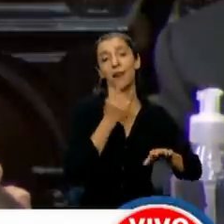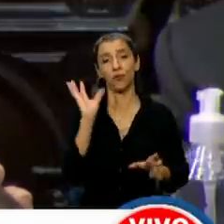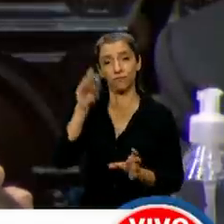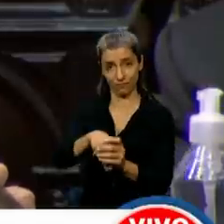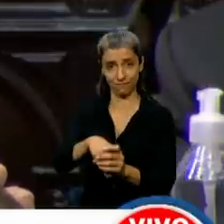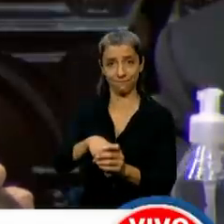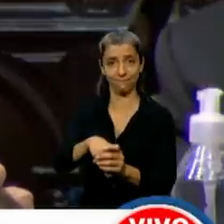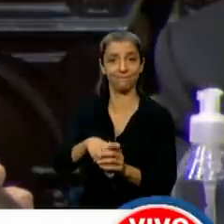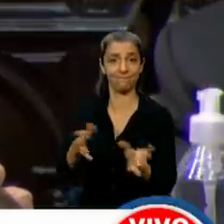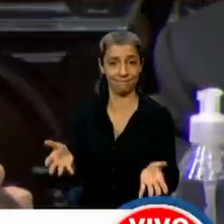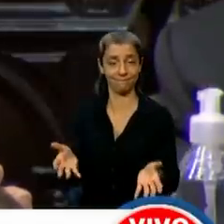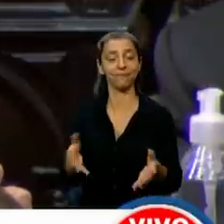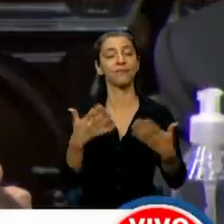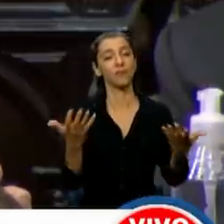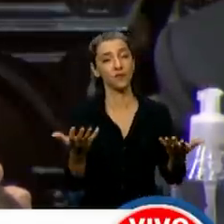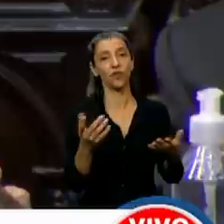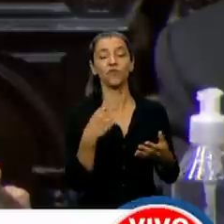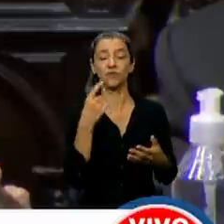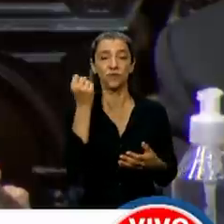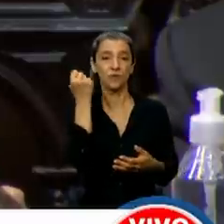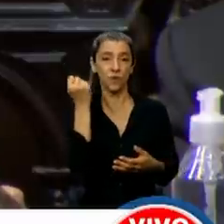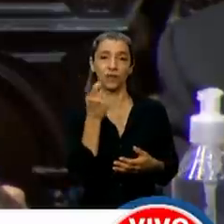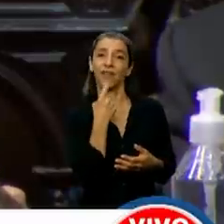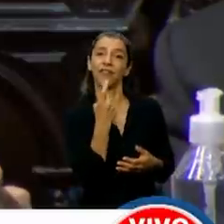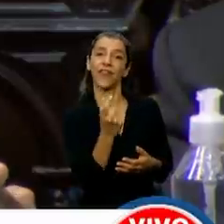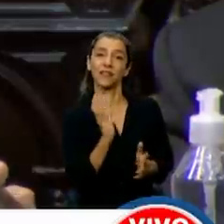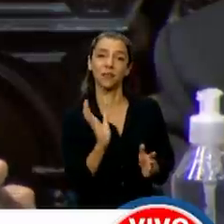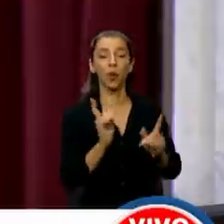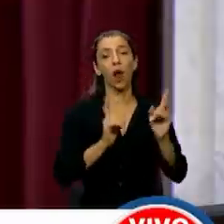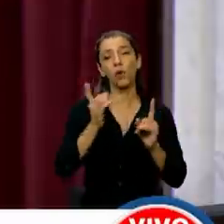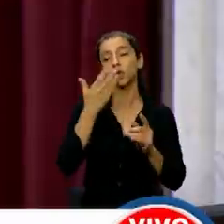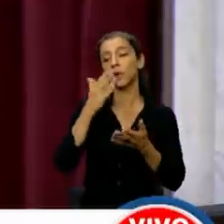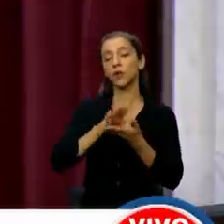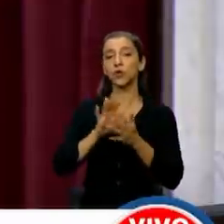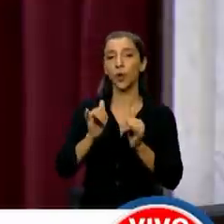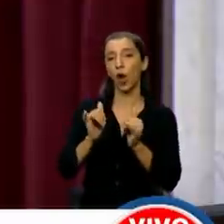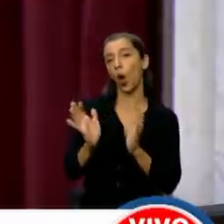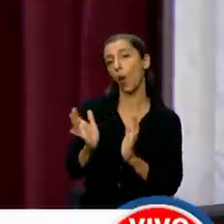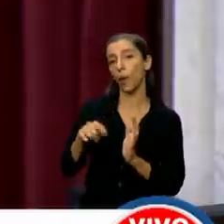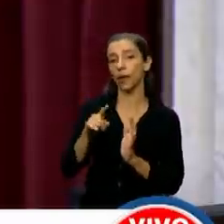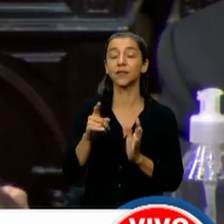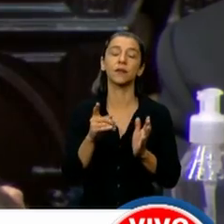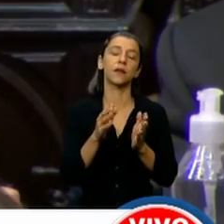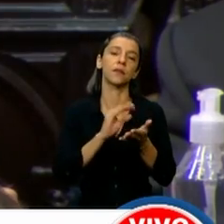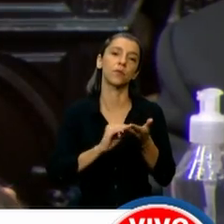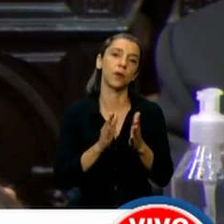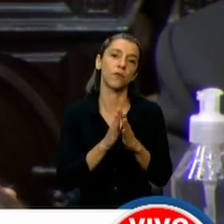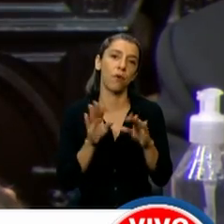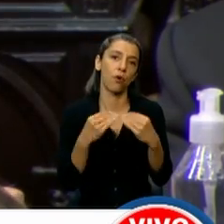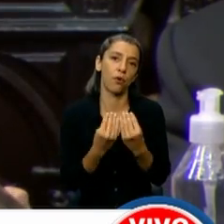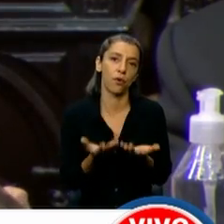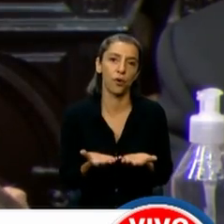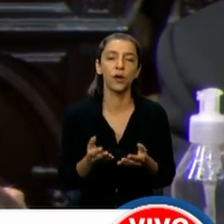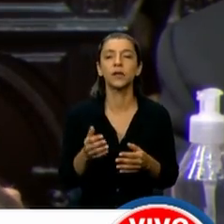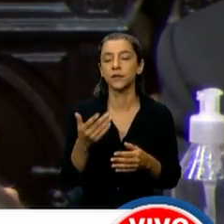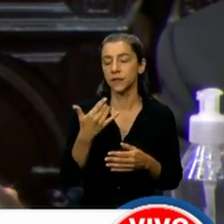ponderar porque acá también se habló mucho de la juventud bueno por favor se redondeó